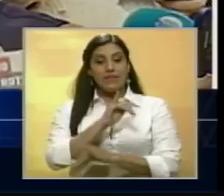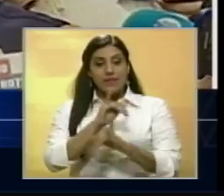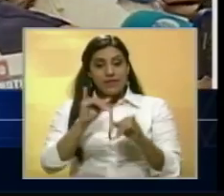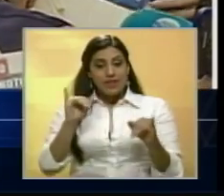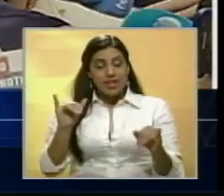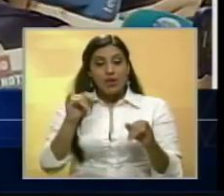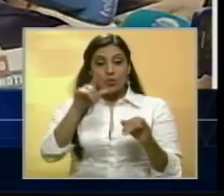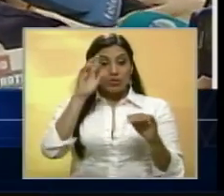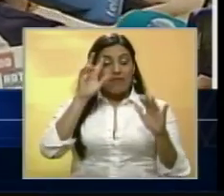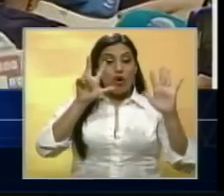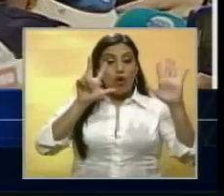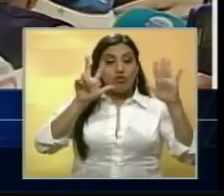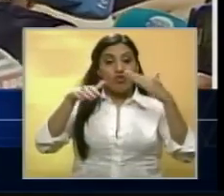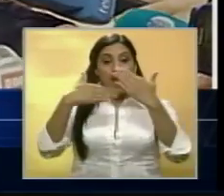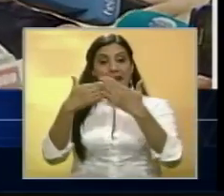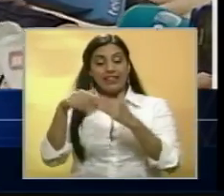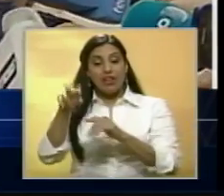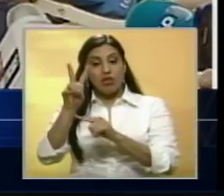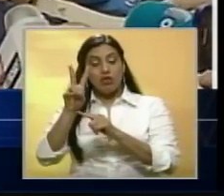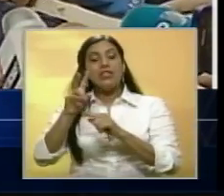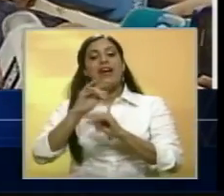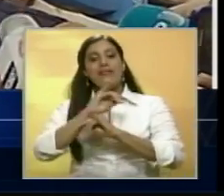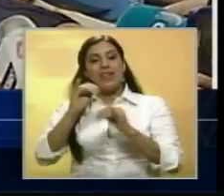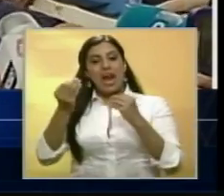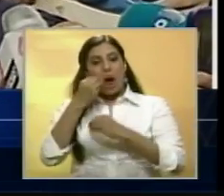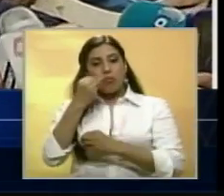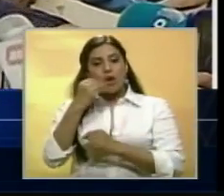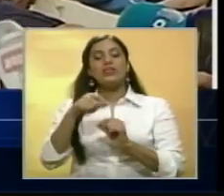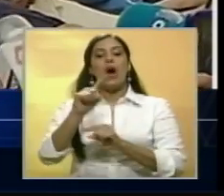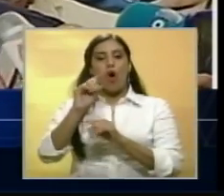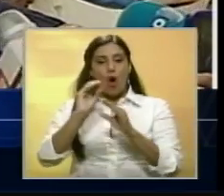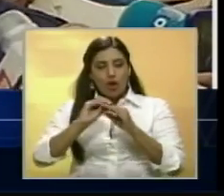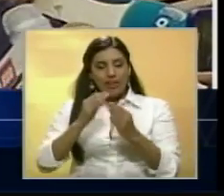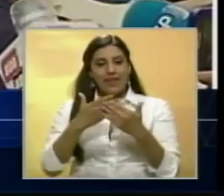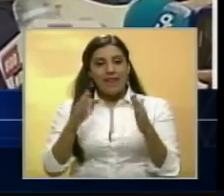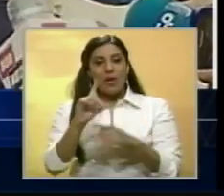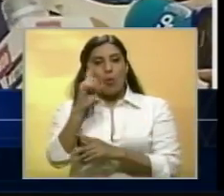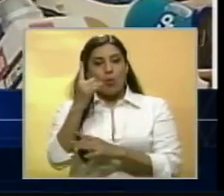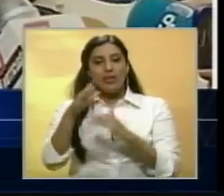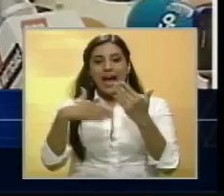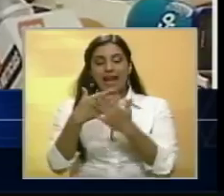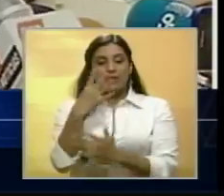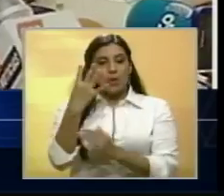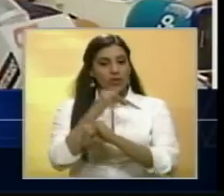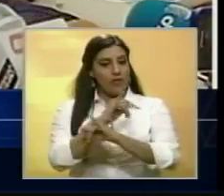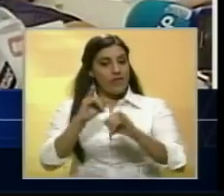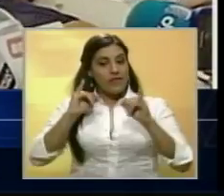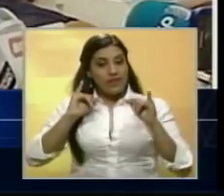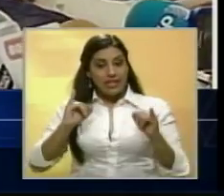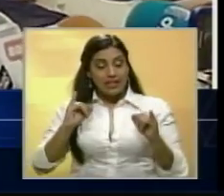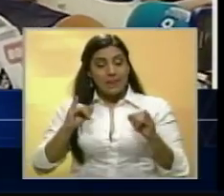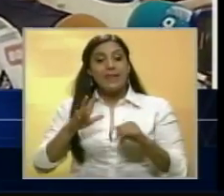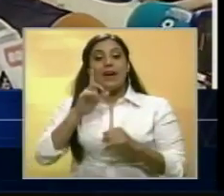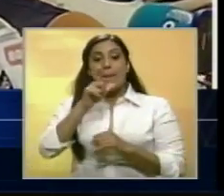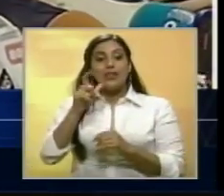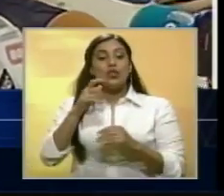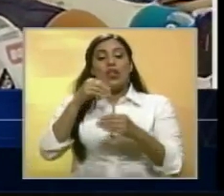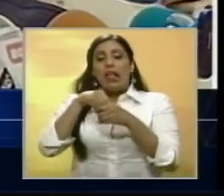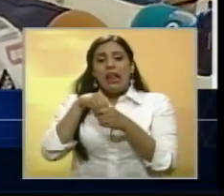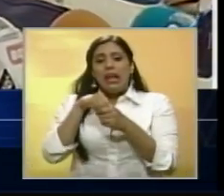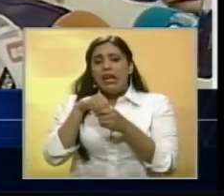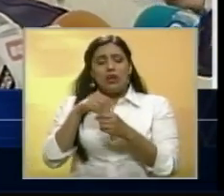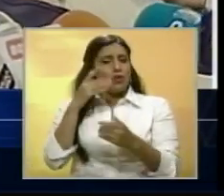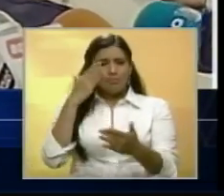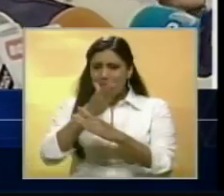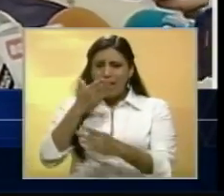saben, es de 8 a 12, de 1 a 4. Y el llamado es que nadie se quede, todo aquel que pueda, que nadie se quede